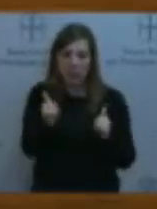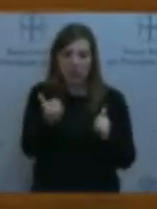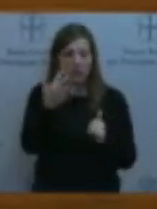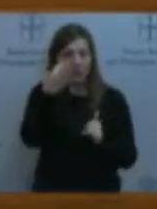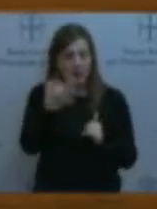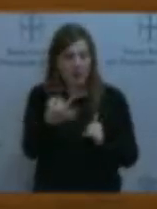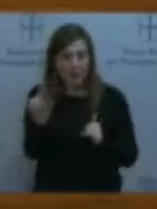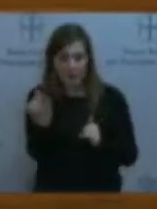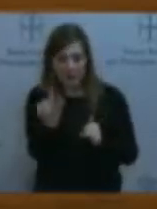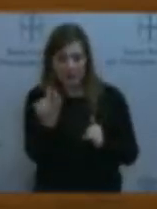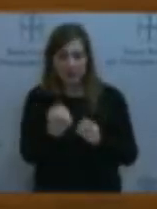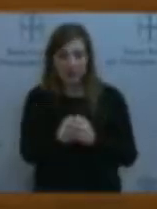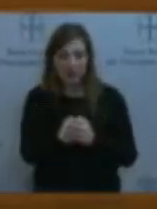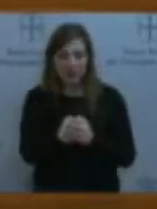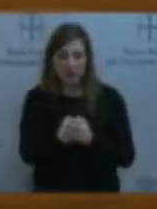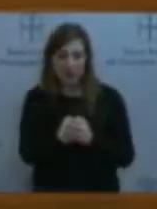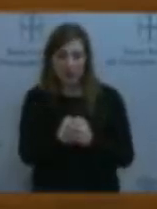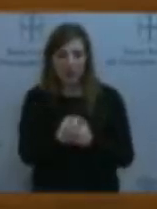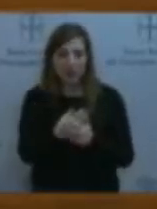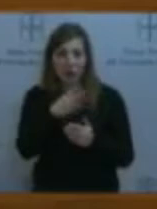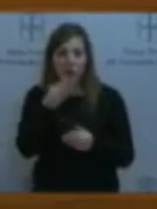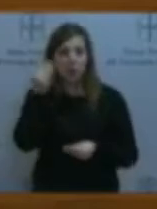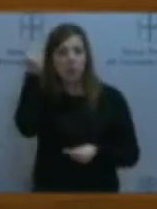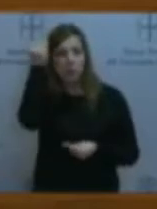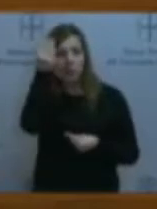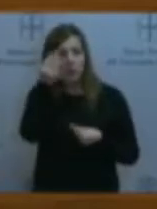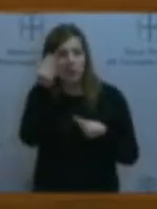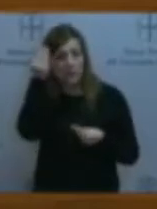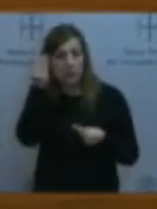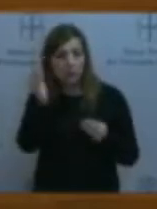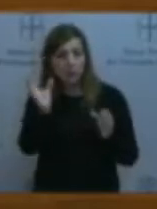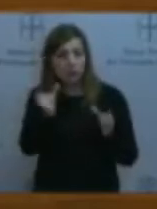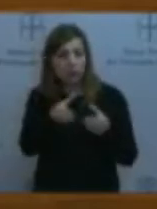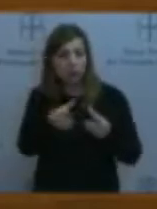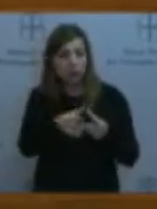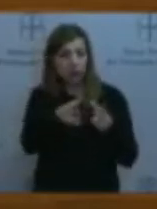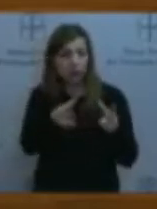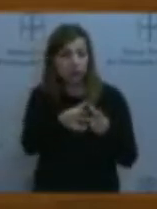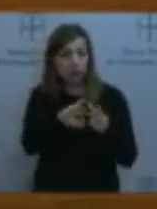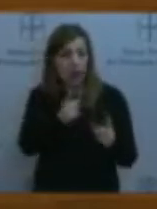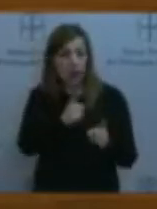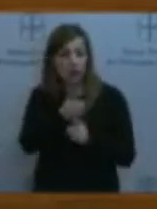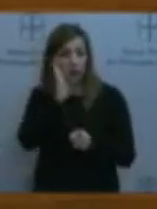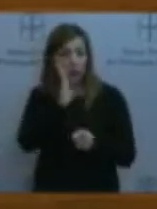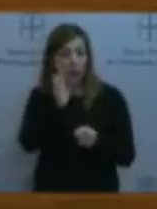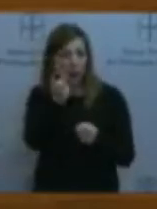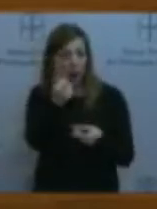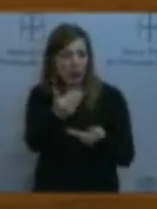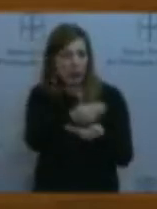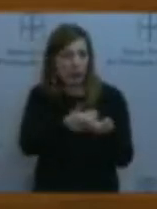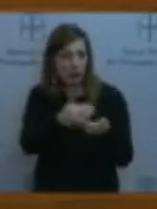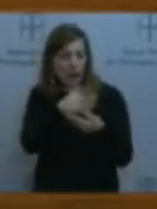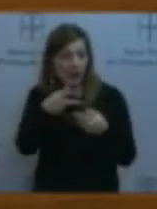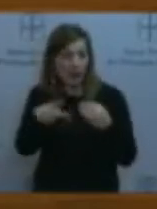cierto, aparte de que siempre pensamos que las oficinas anticorrupción recaudan, permiten evitar el